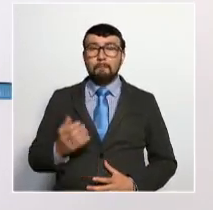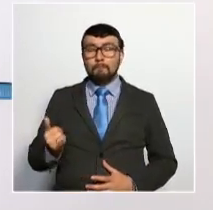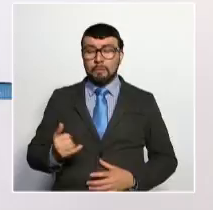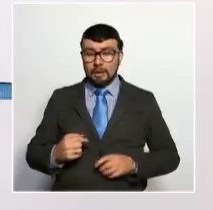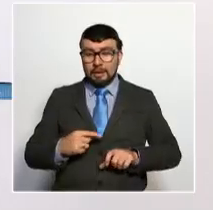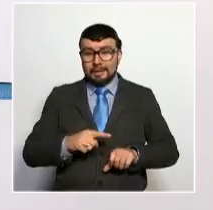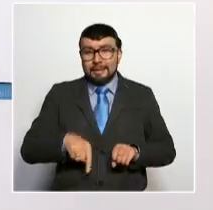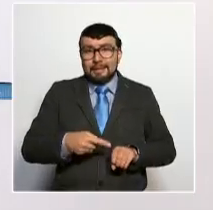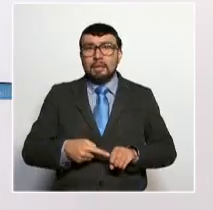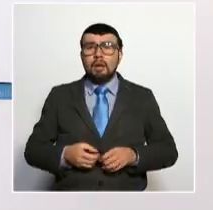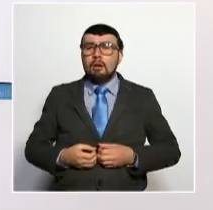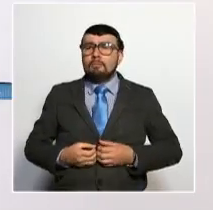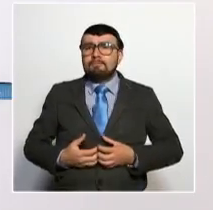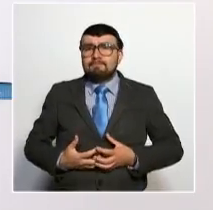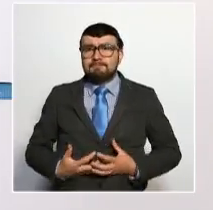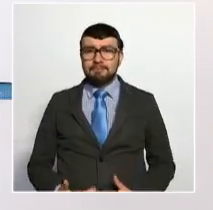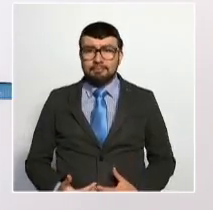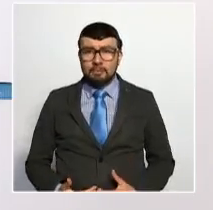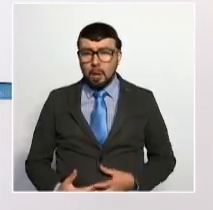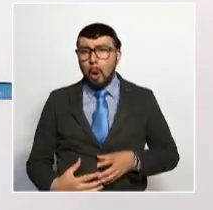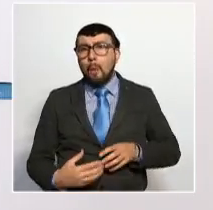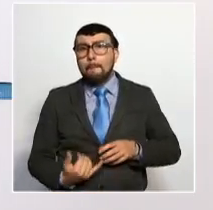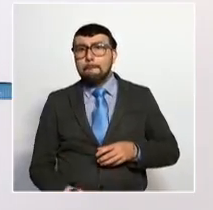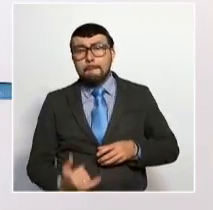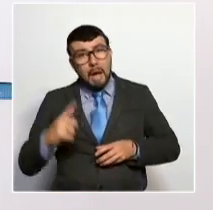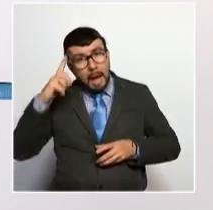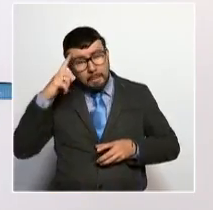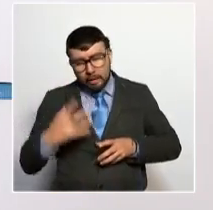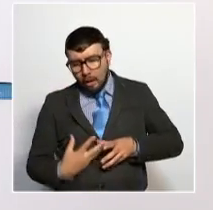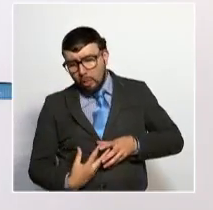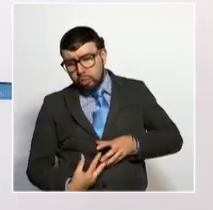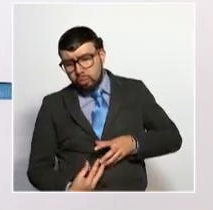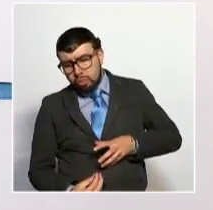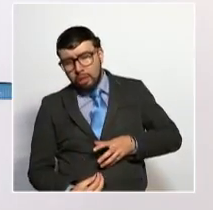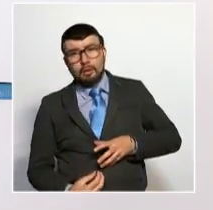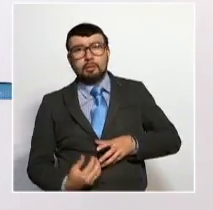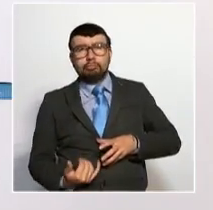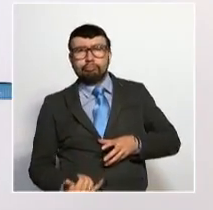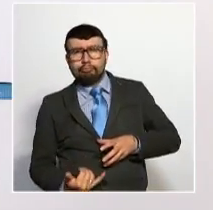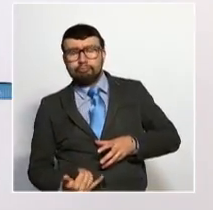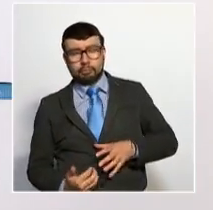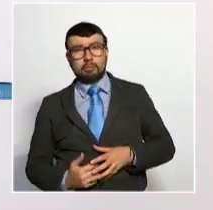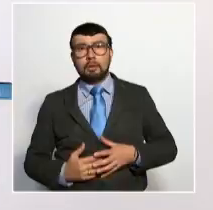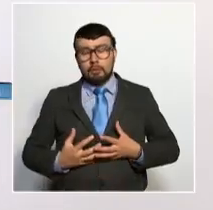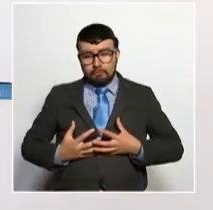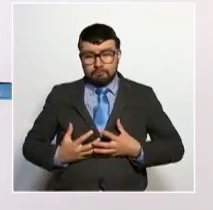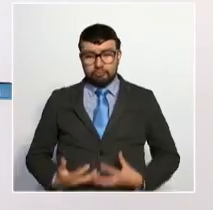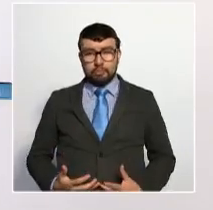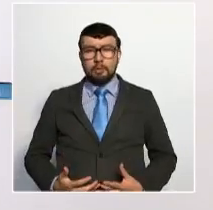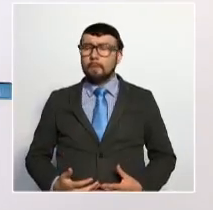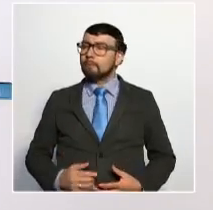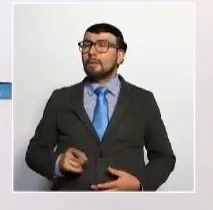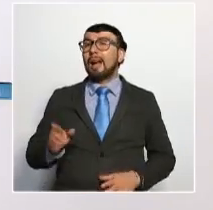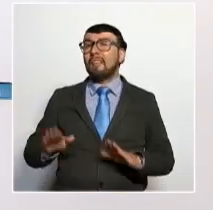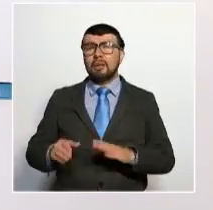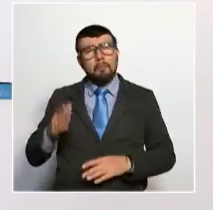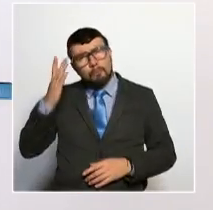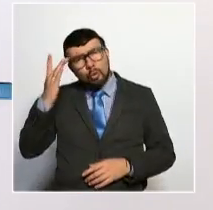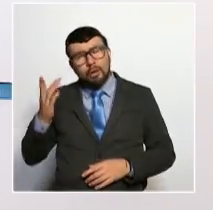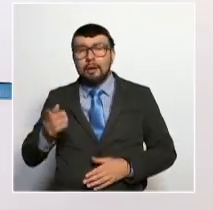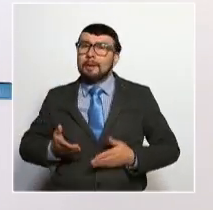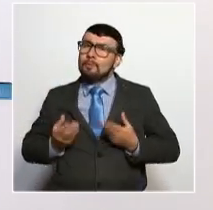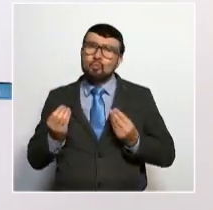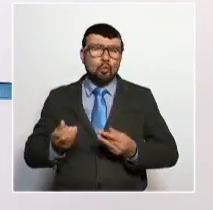se desciende el recto. Esto sucede a causa de uno de los factores pueden ser los múltiples partos,